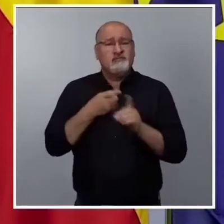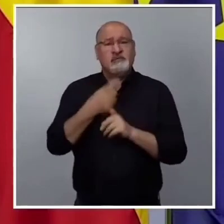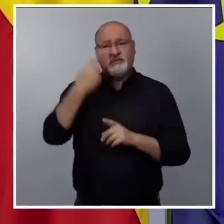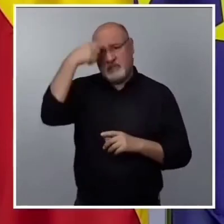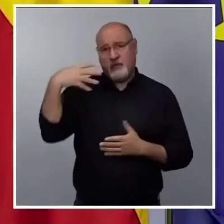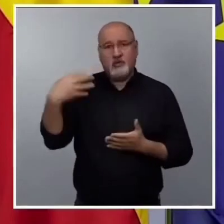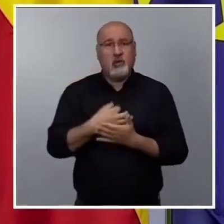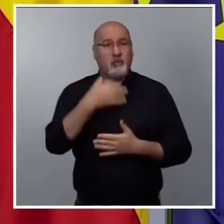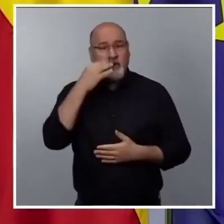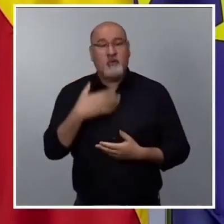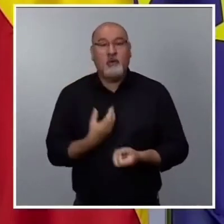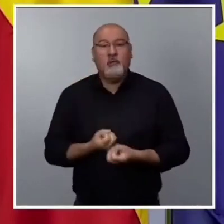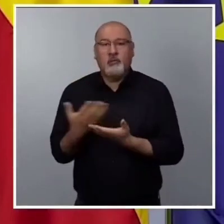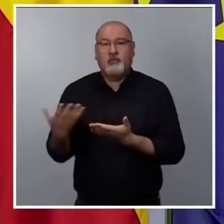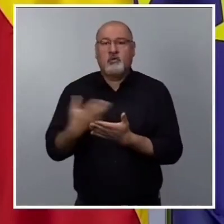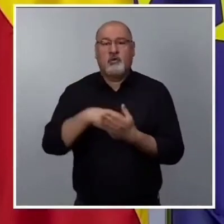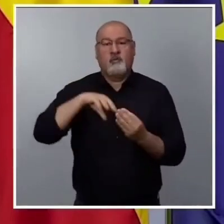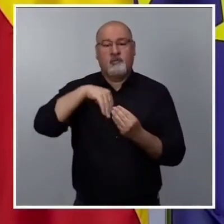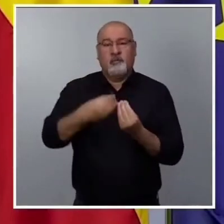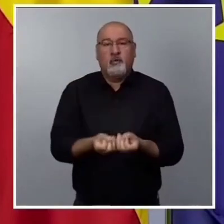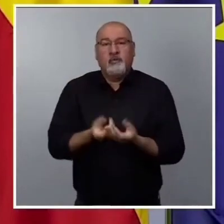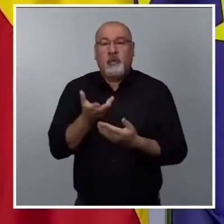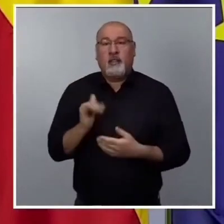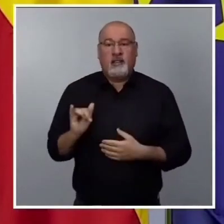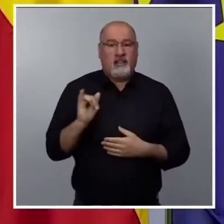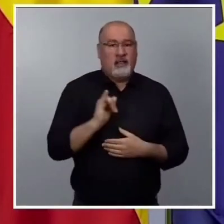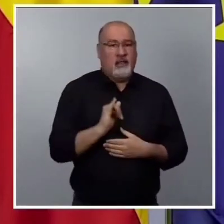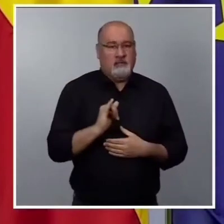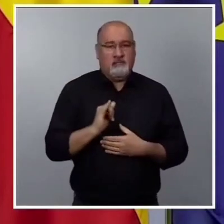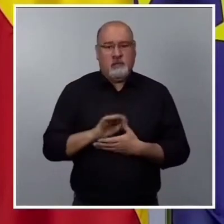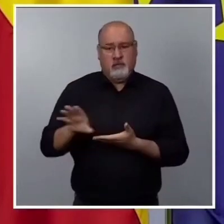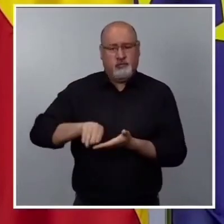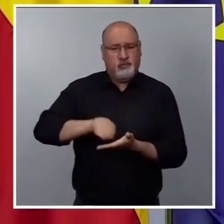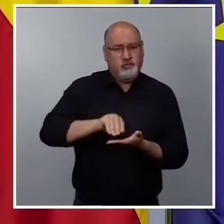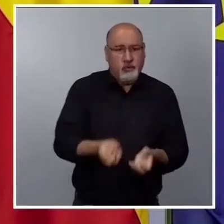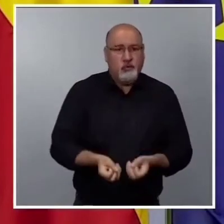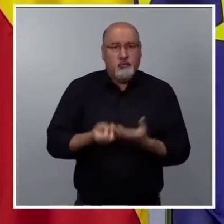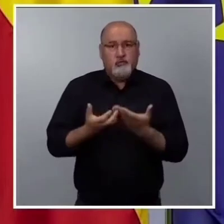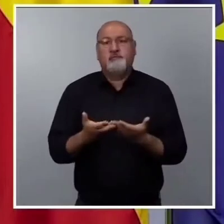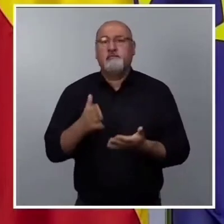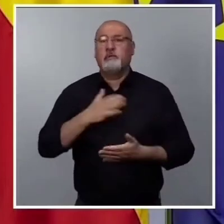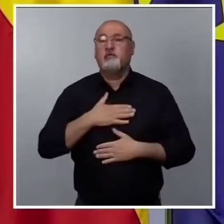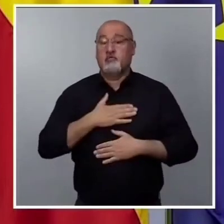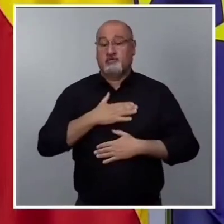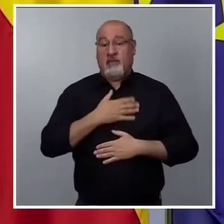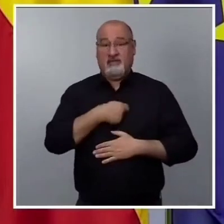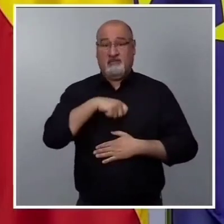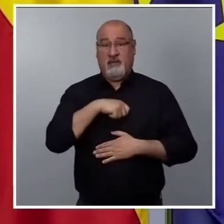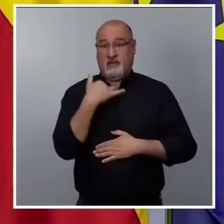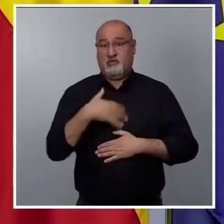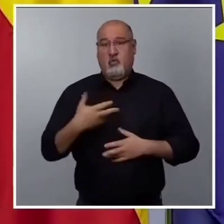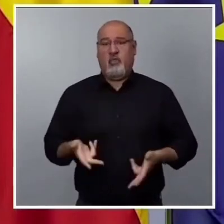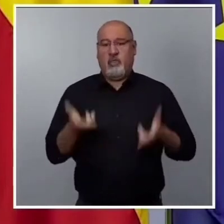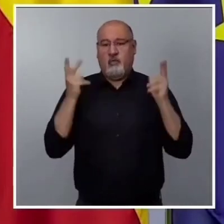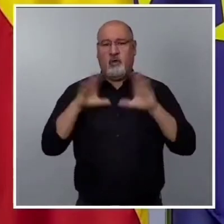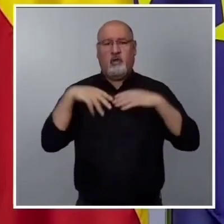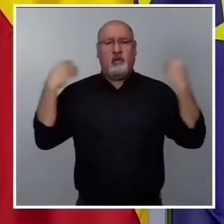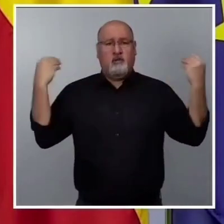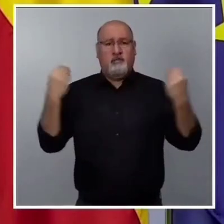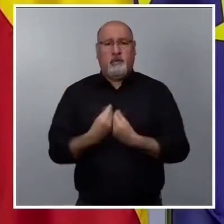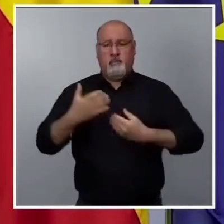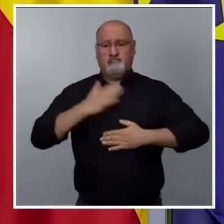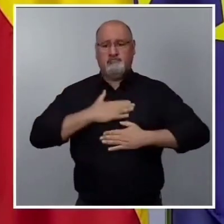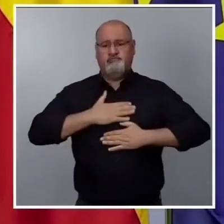disposición toda la información de la que disponemos en una democracia plena como la nuestra únicamente están facultados para hacer